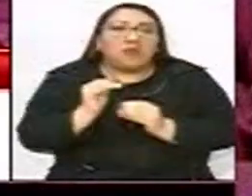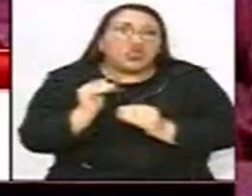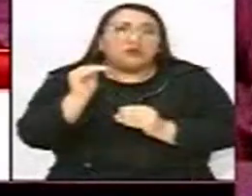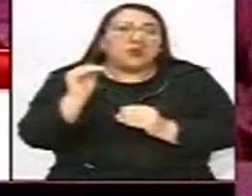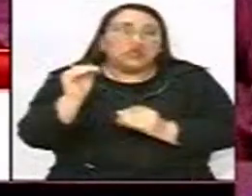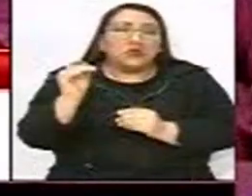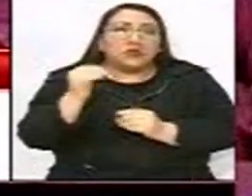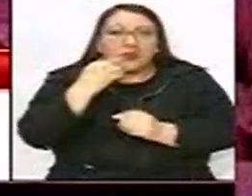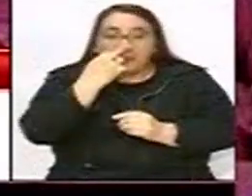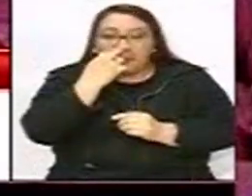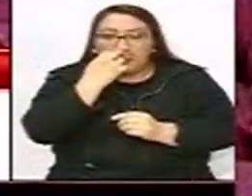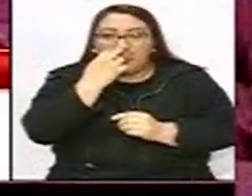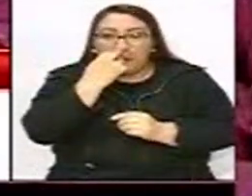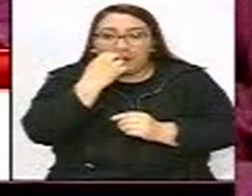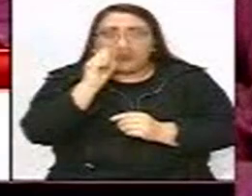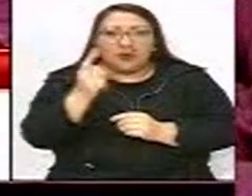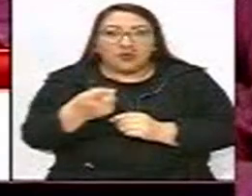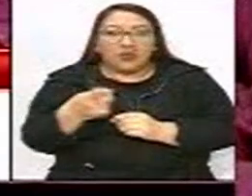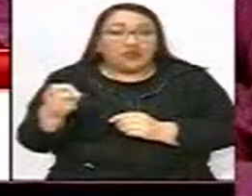ser incrementados el